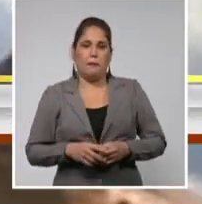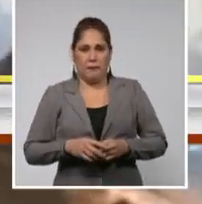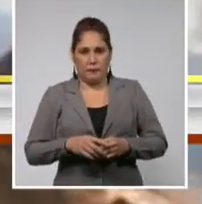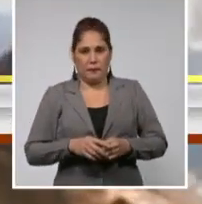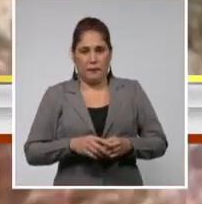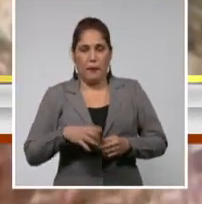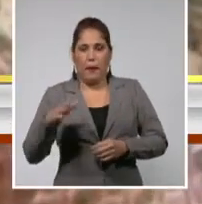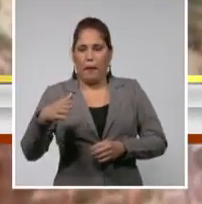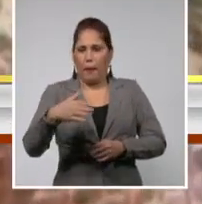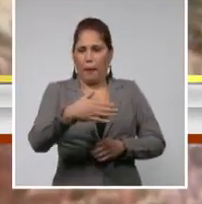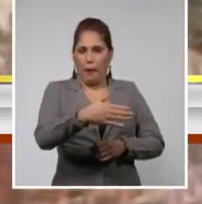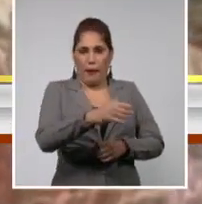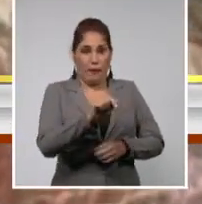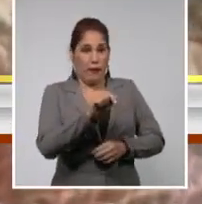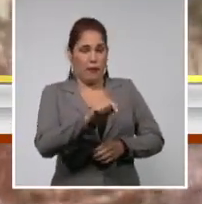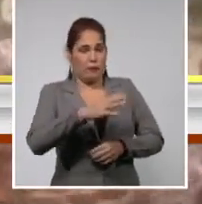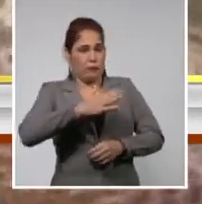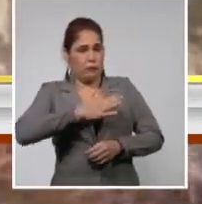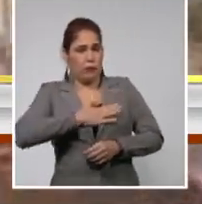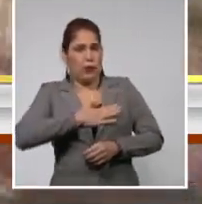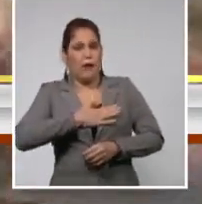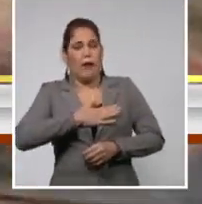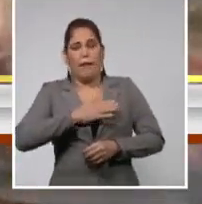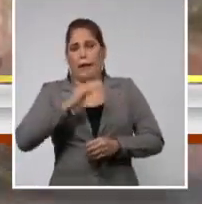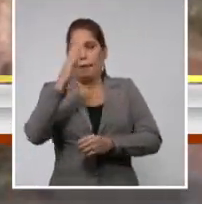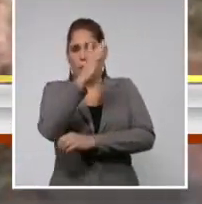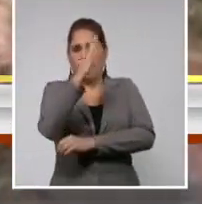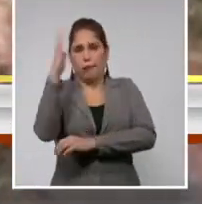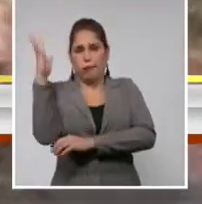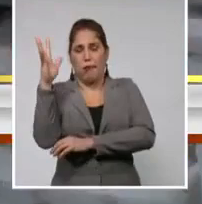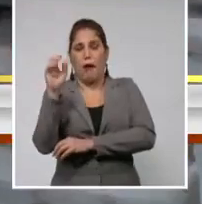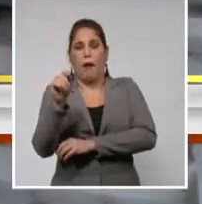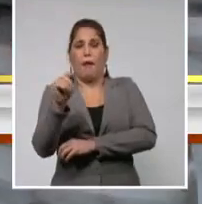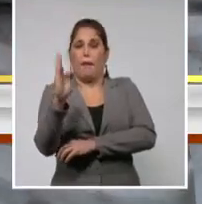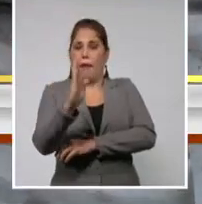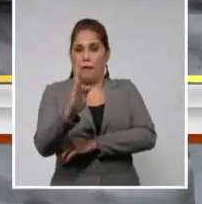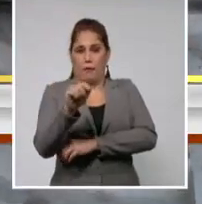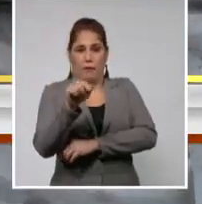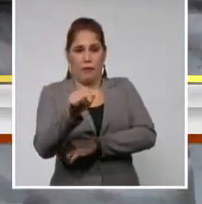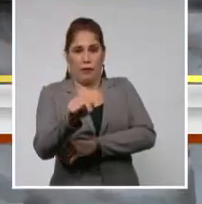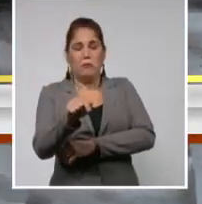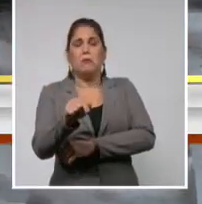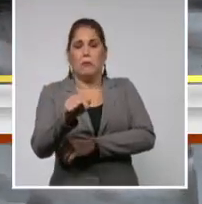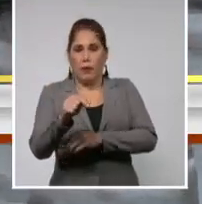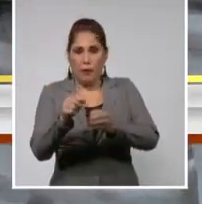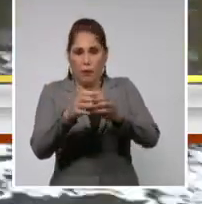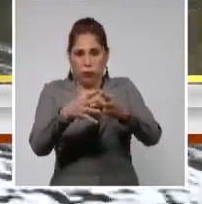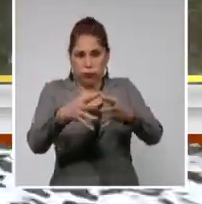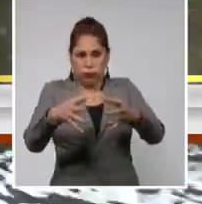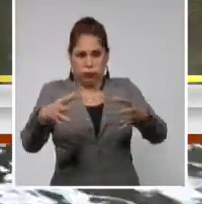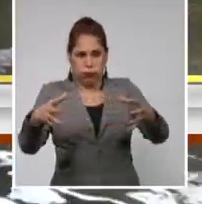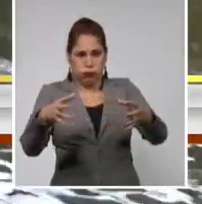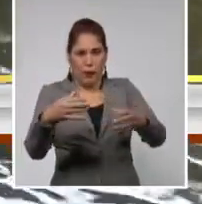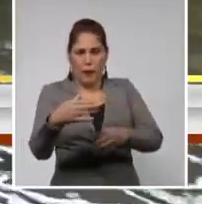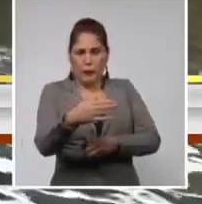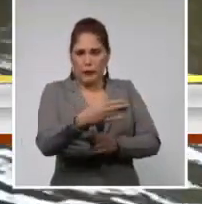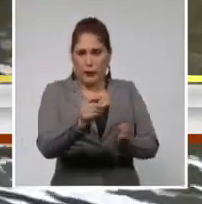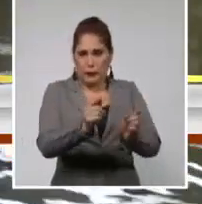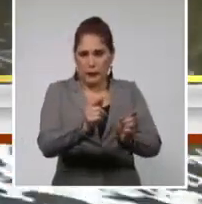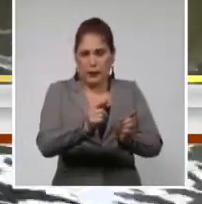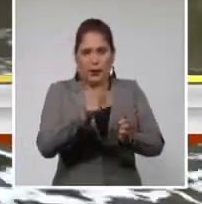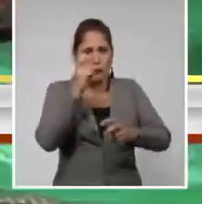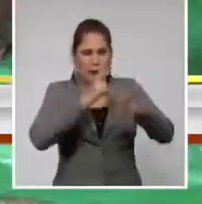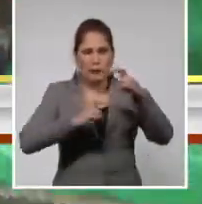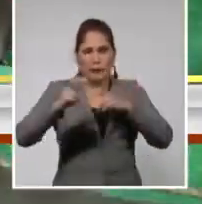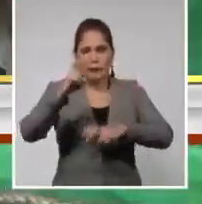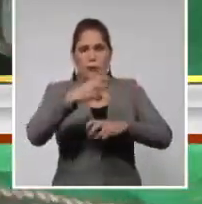El pez paiche es oriundo de la cuenca amazónica. En estos momentos la estación de alevinaje de la Sierpe realiza los estudios para la